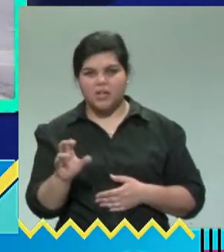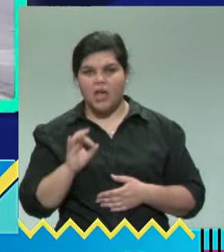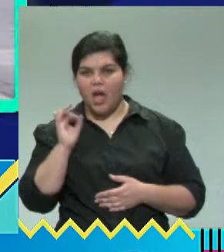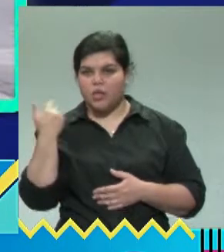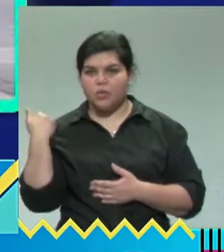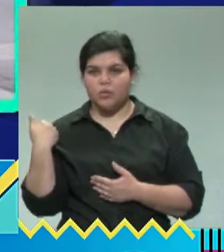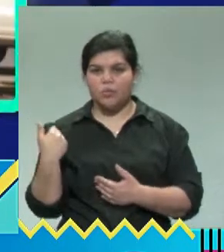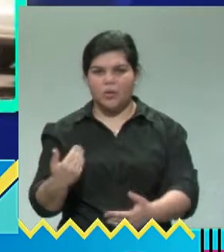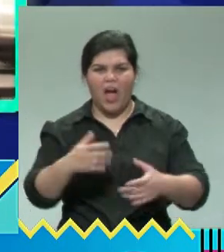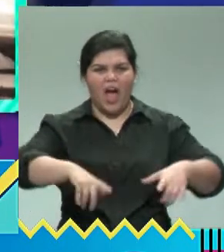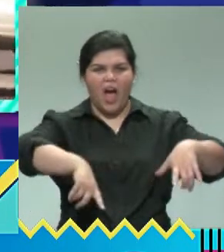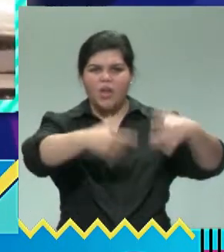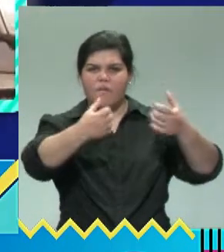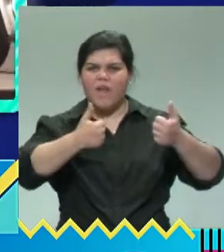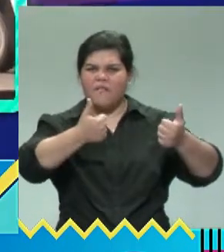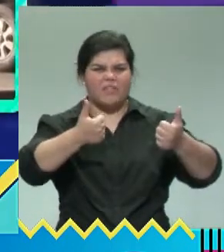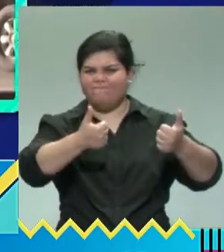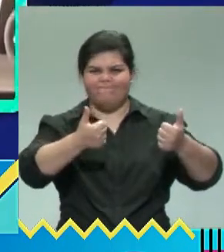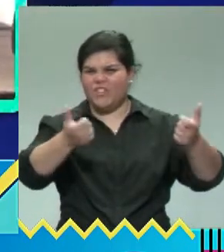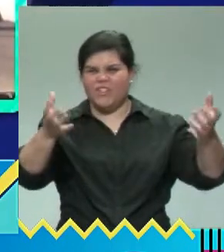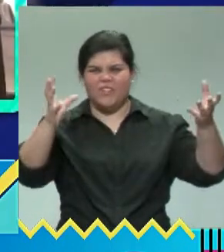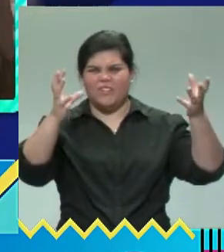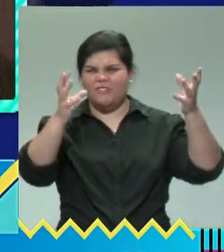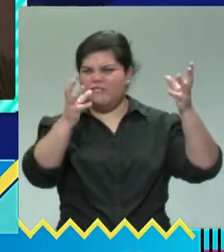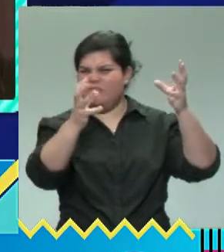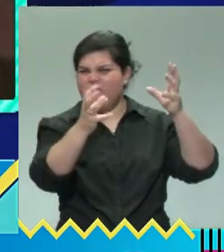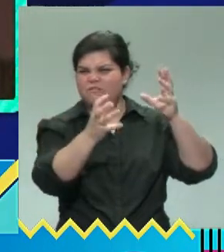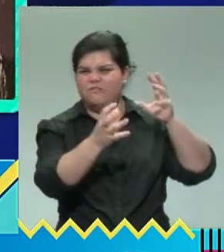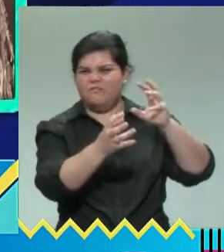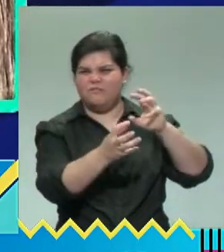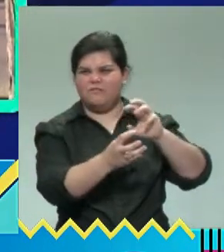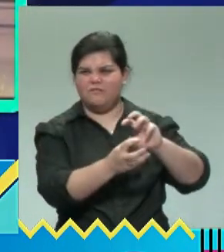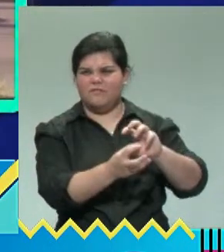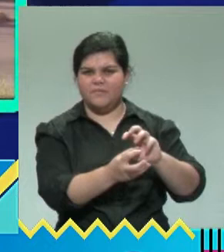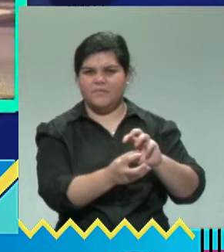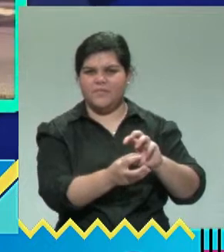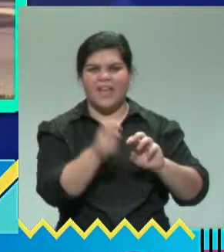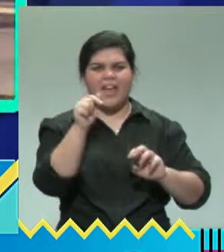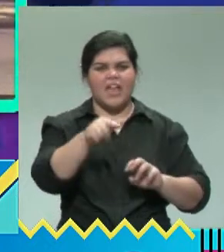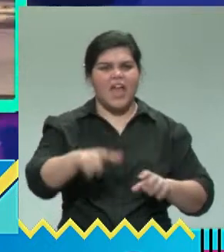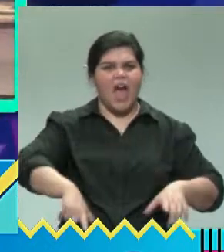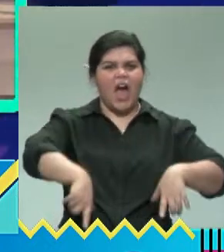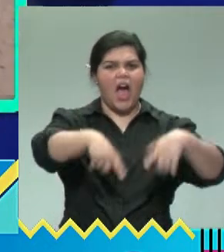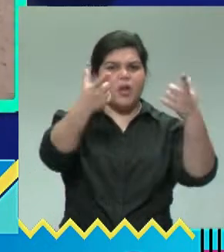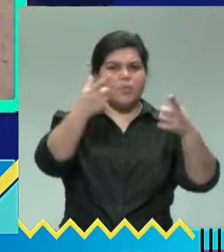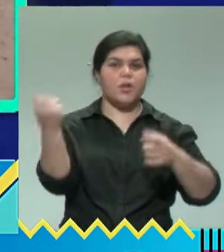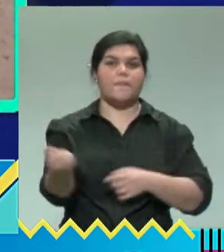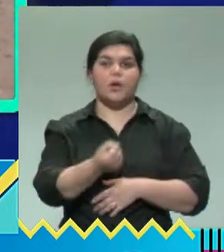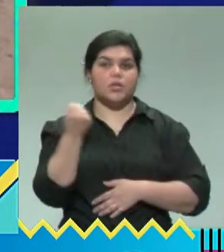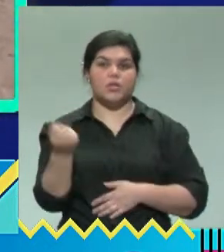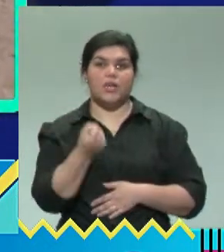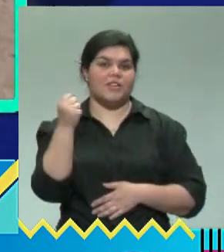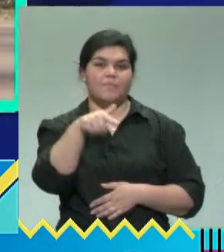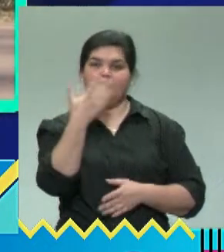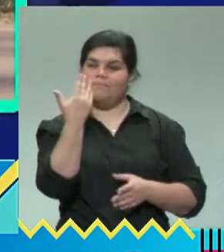una desmejora muy notable. Es como si se hubiera perdido un poco la cultura del árbol que caracterizó a Mendoza. En un